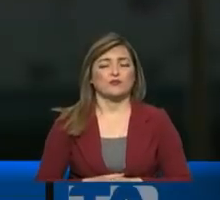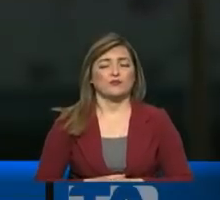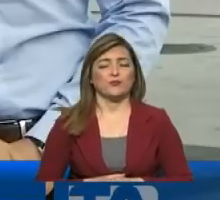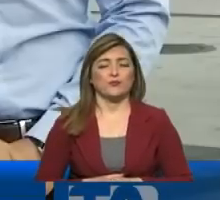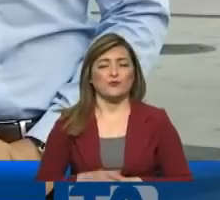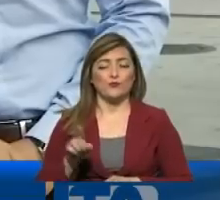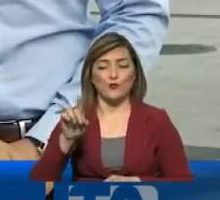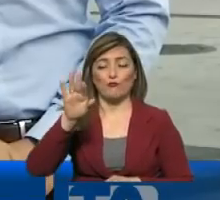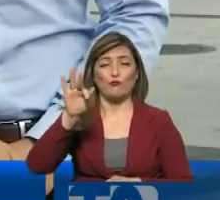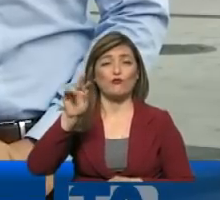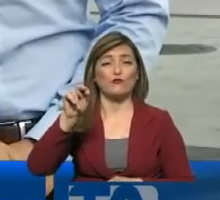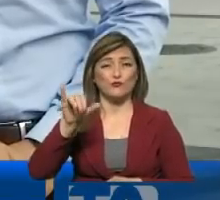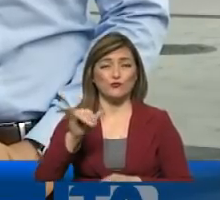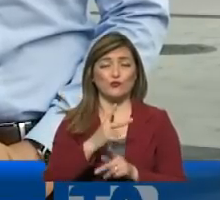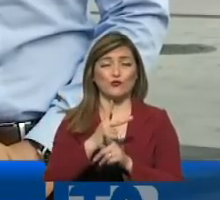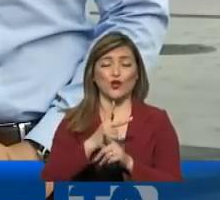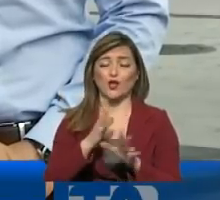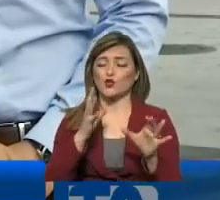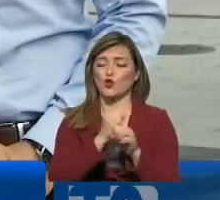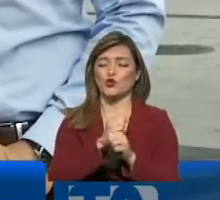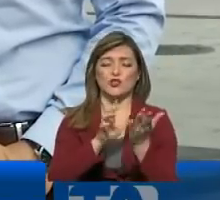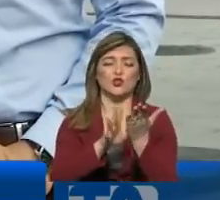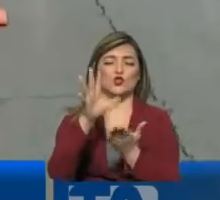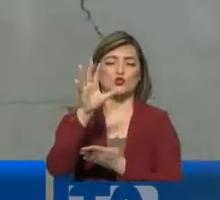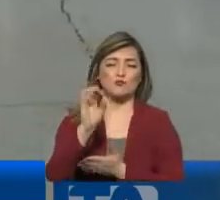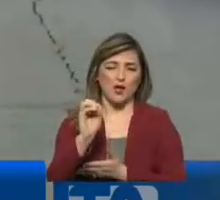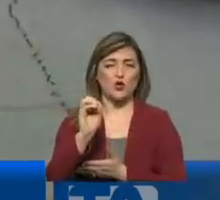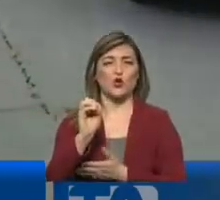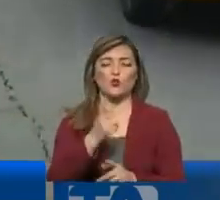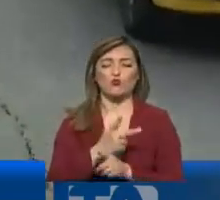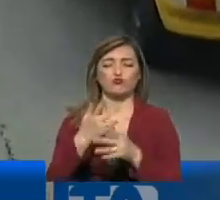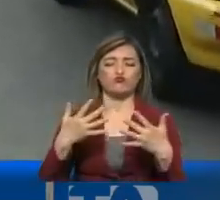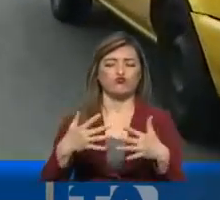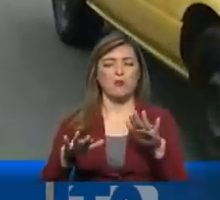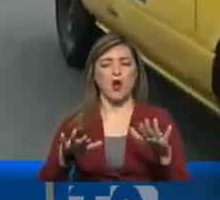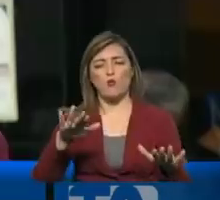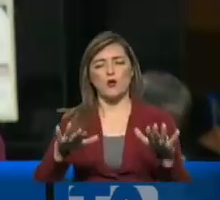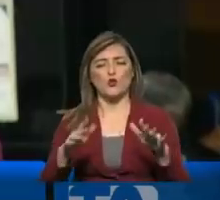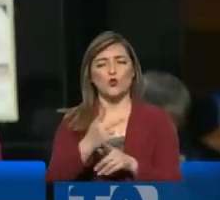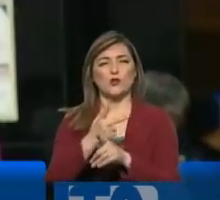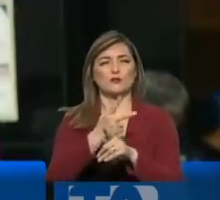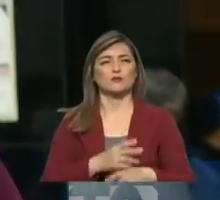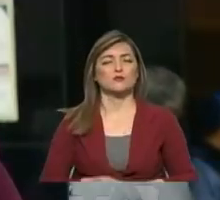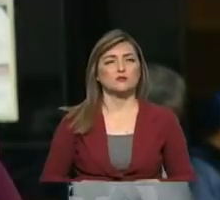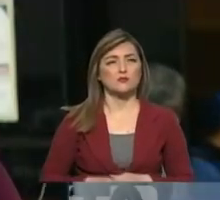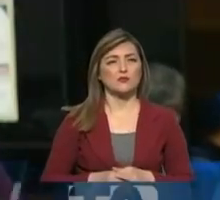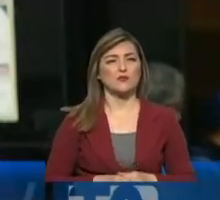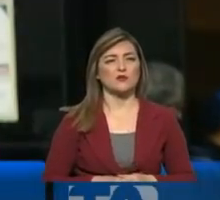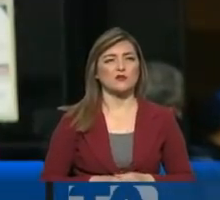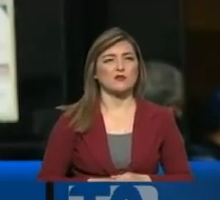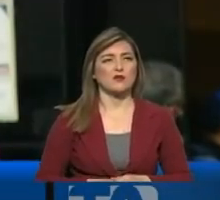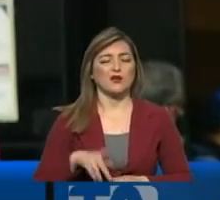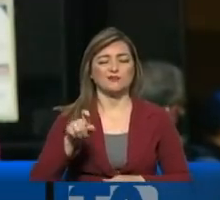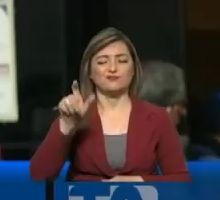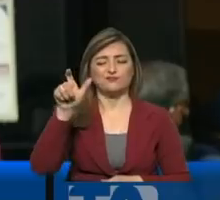del hospital después de cuidar toda la noche a su hermano, que se encuentra en cuidados intermedios. Entonces es necesario que se quede una